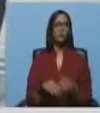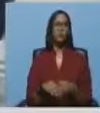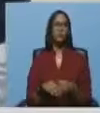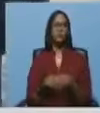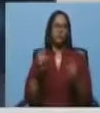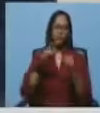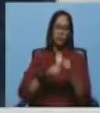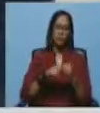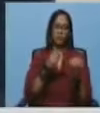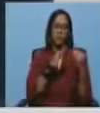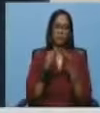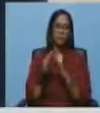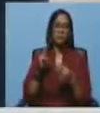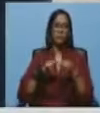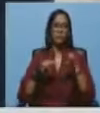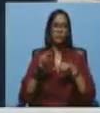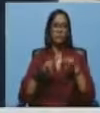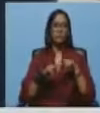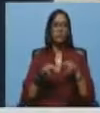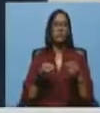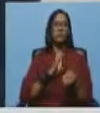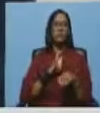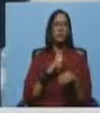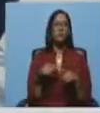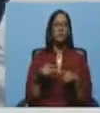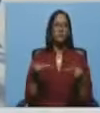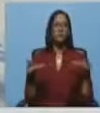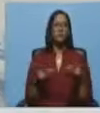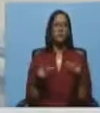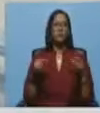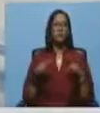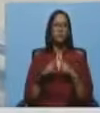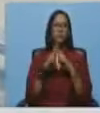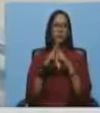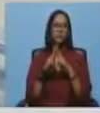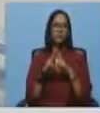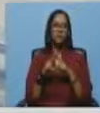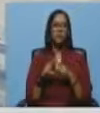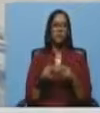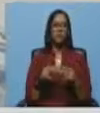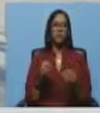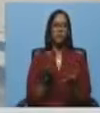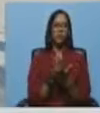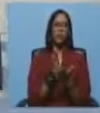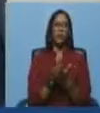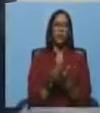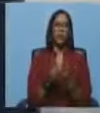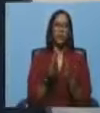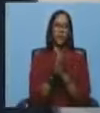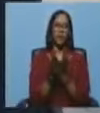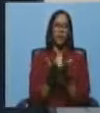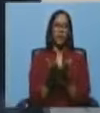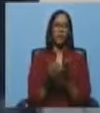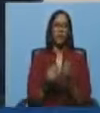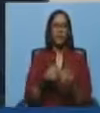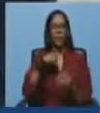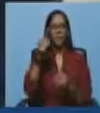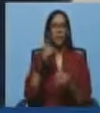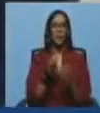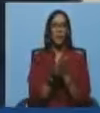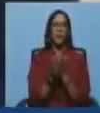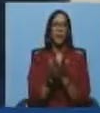vinculándose a la comuna, construyendo sus propios espacios de encuentro. Yo siempre en mi libro, y disculpa que me cite, eso me da un poco de pena, pero en mi